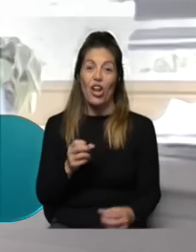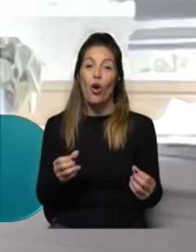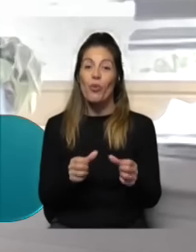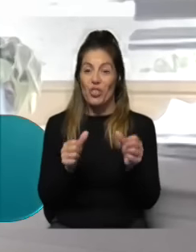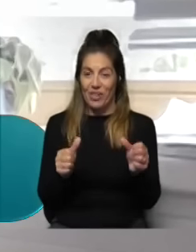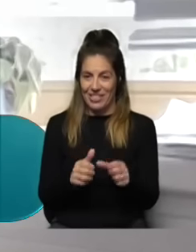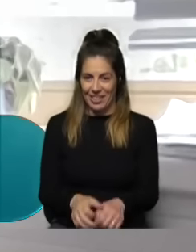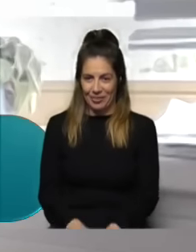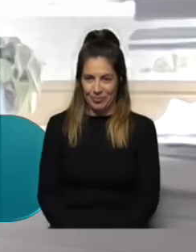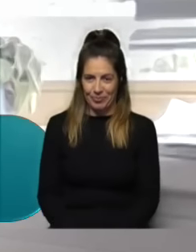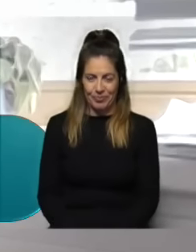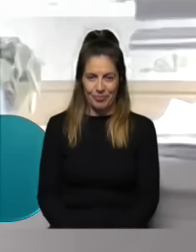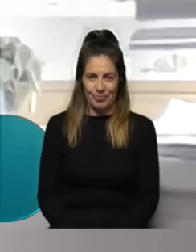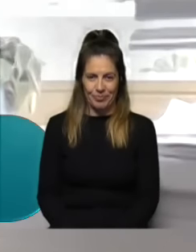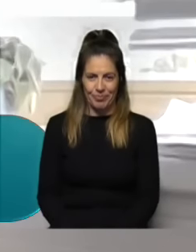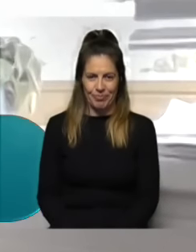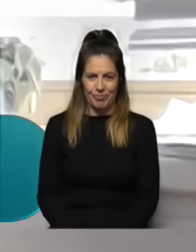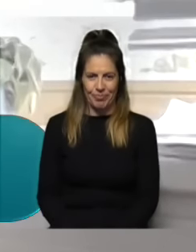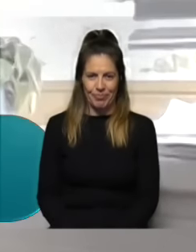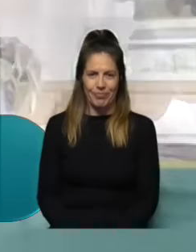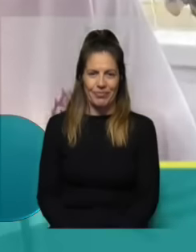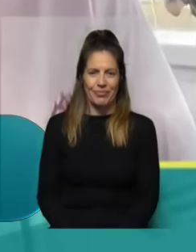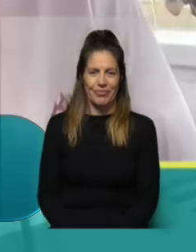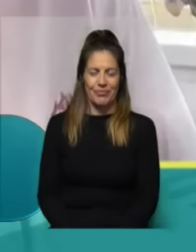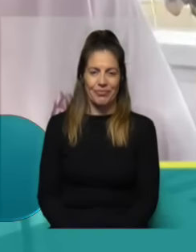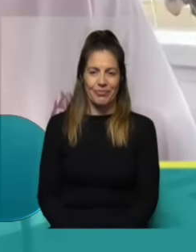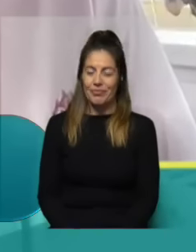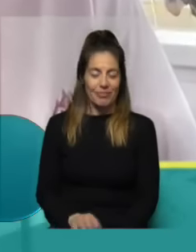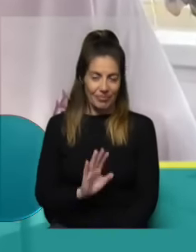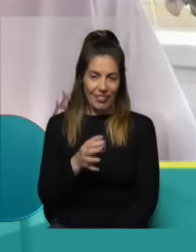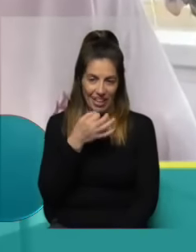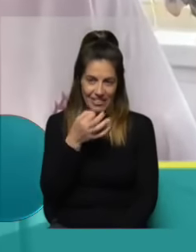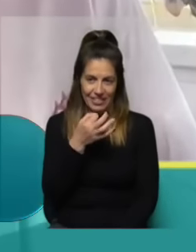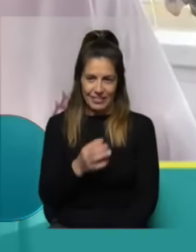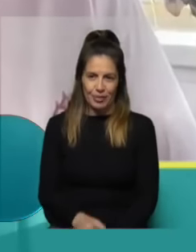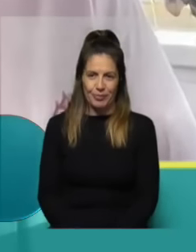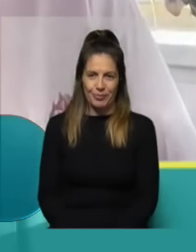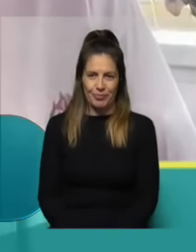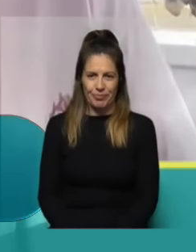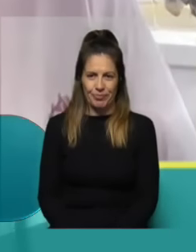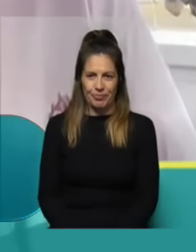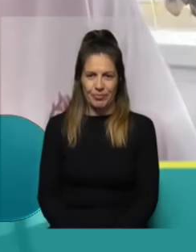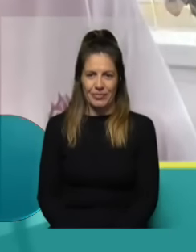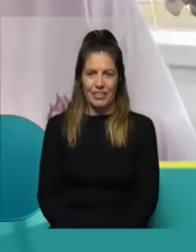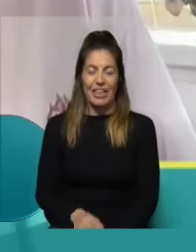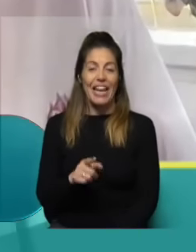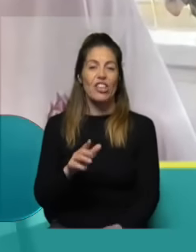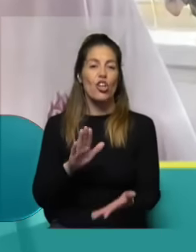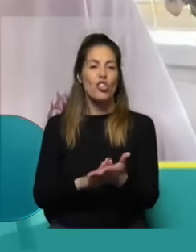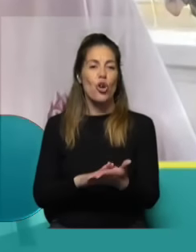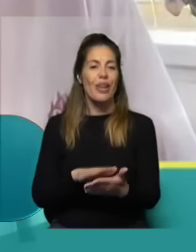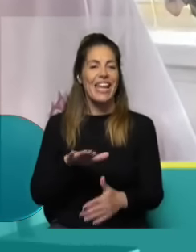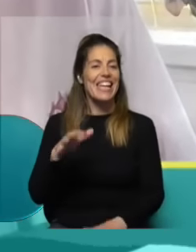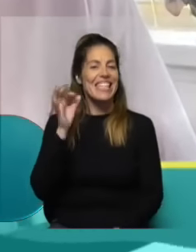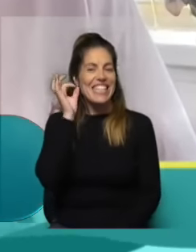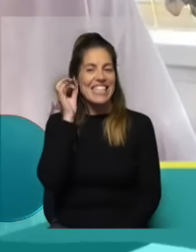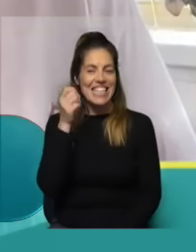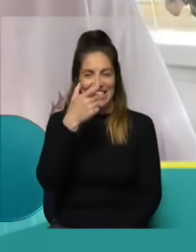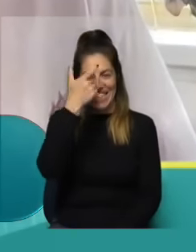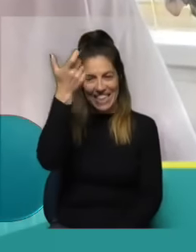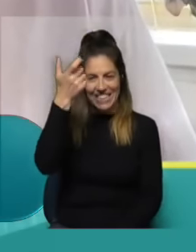va a dar. Florencia. Pero sí, hay mucha... Sí. No, sí. No, y esto sobre niñas en la ciencia, creo que